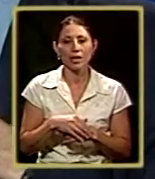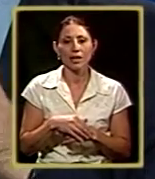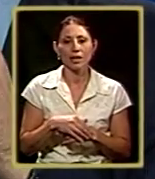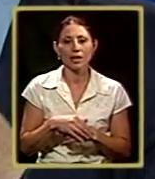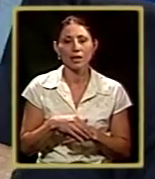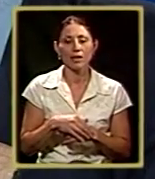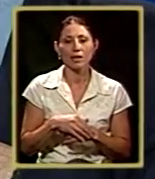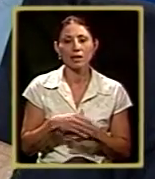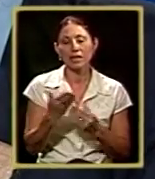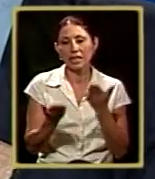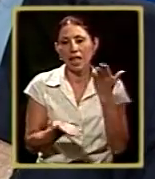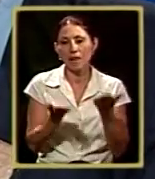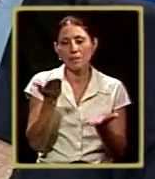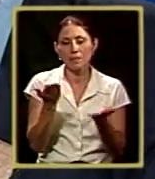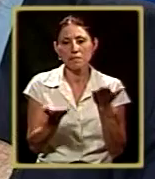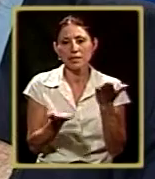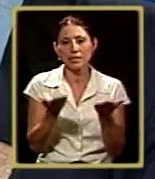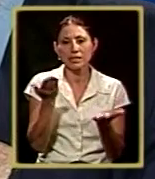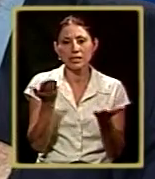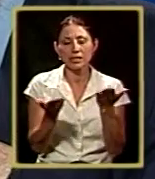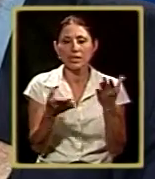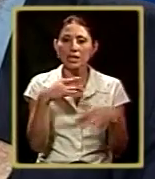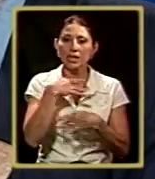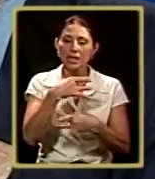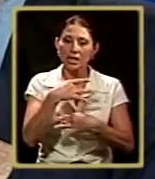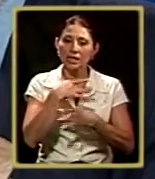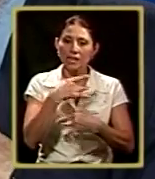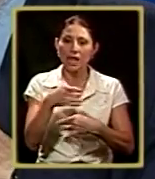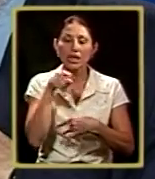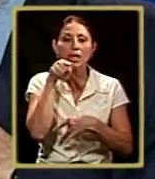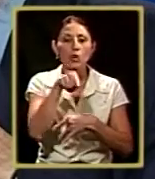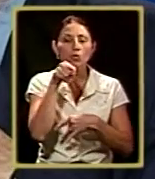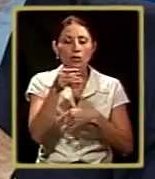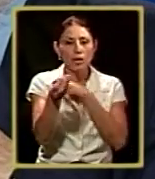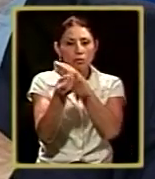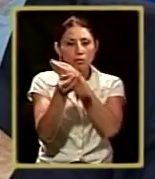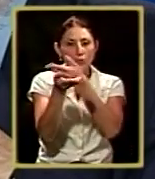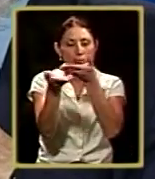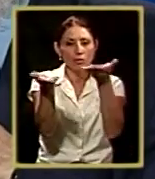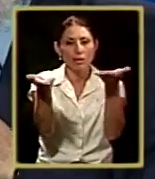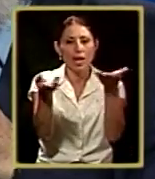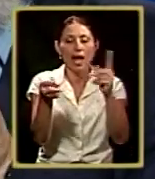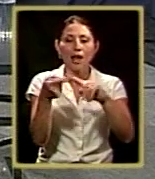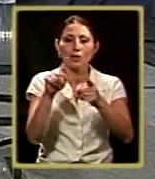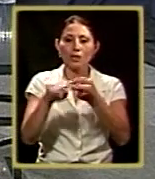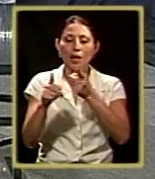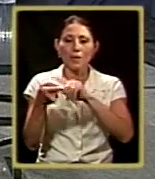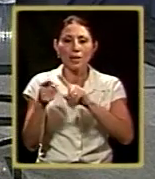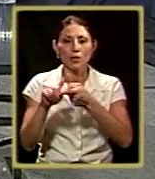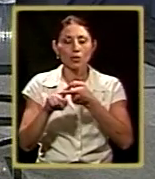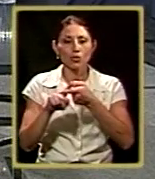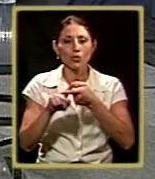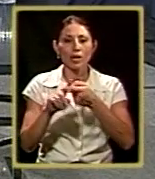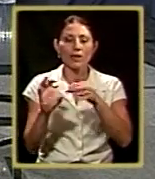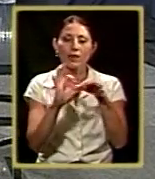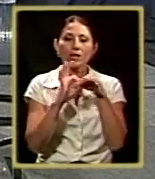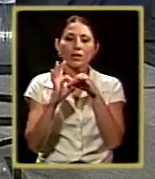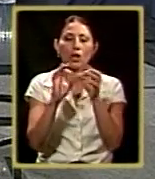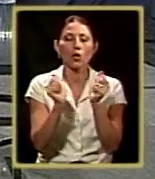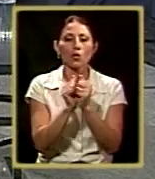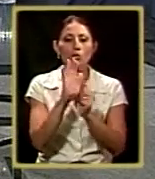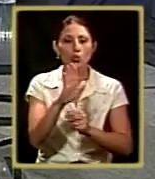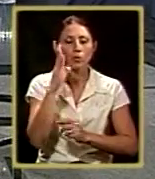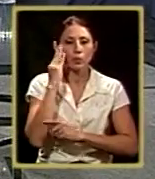Ya. Tal vez sería interesante que le contara un poco a las amigas y amigos de su